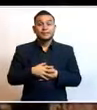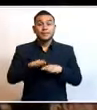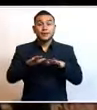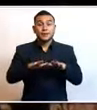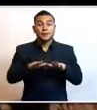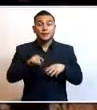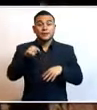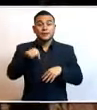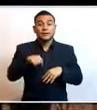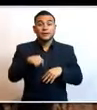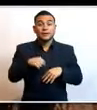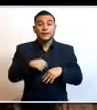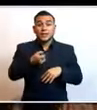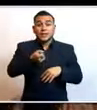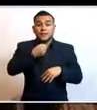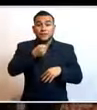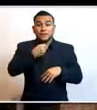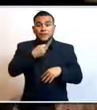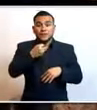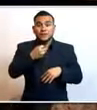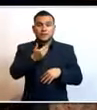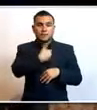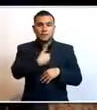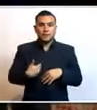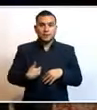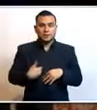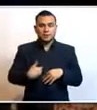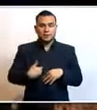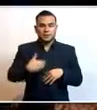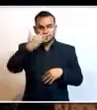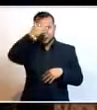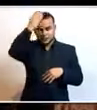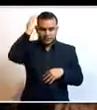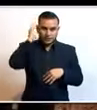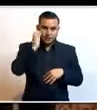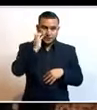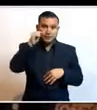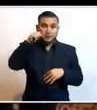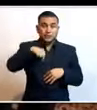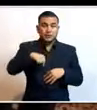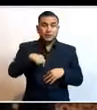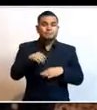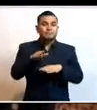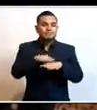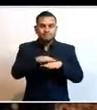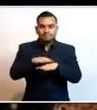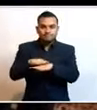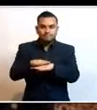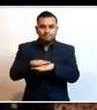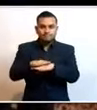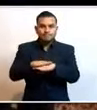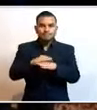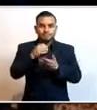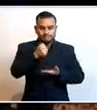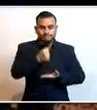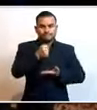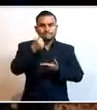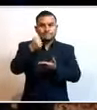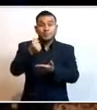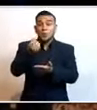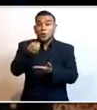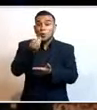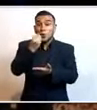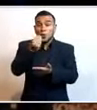Gracias, ha sido el mensaje del presidente de la República, Nayib Bukele, y tal como él manifestó, se va a proceder a la entrega de